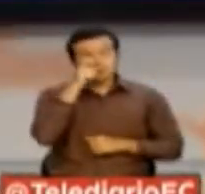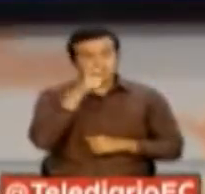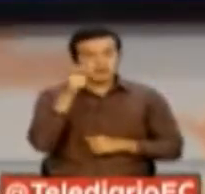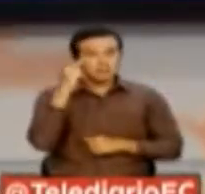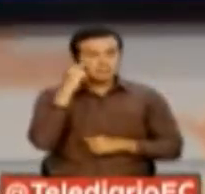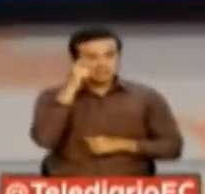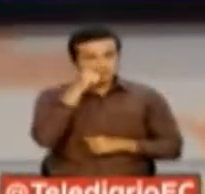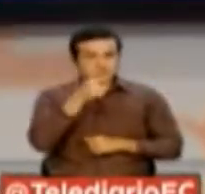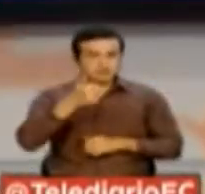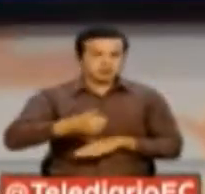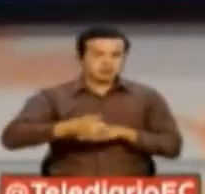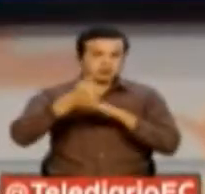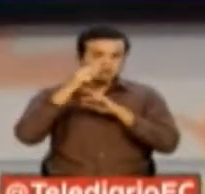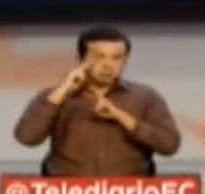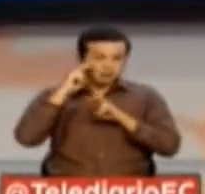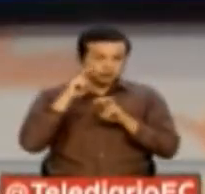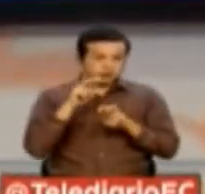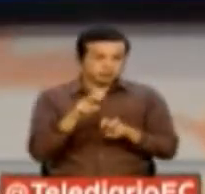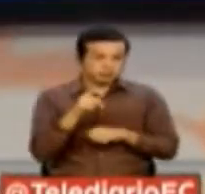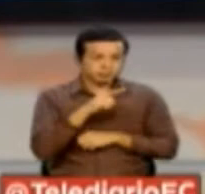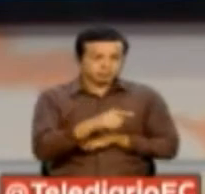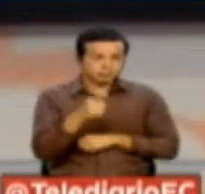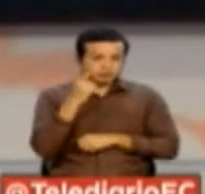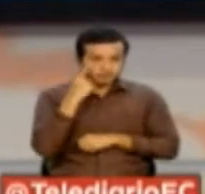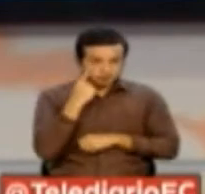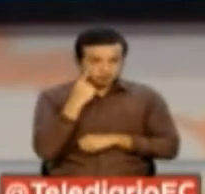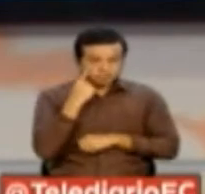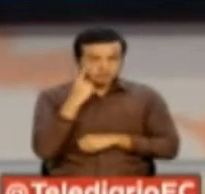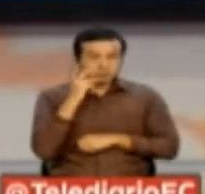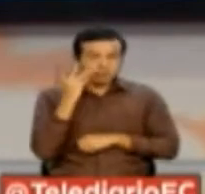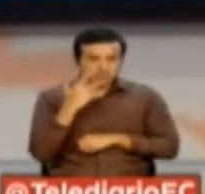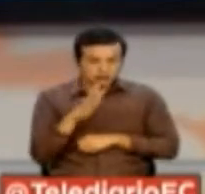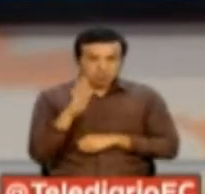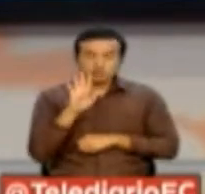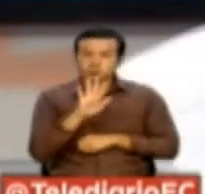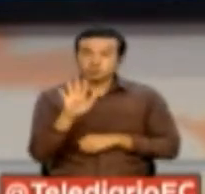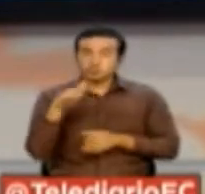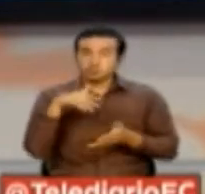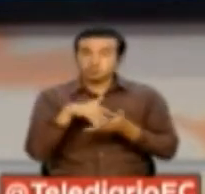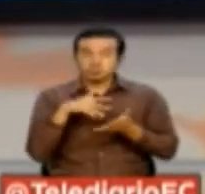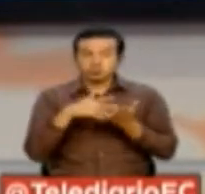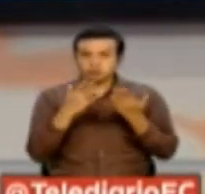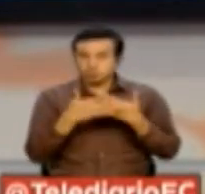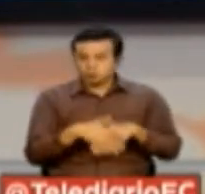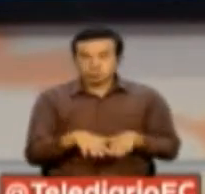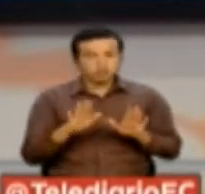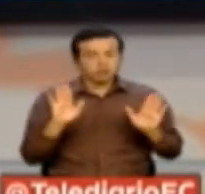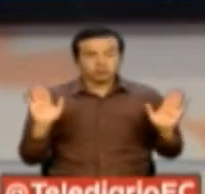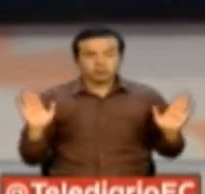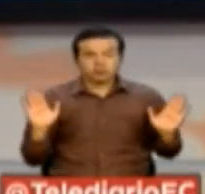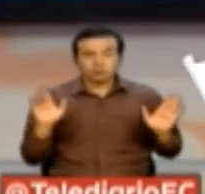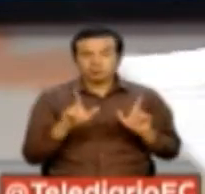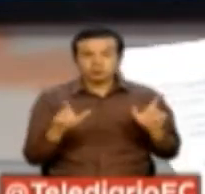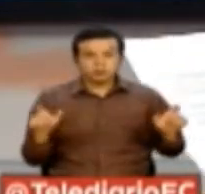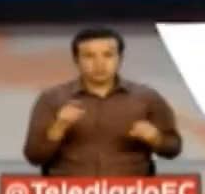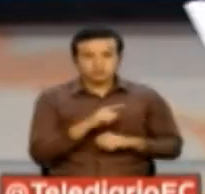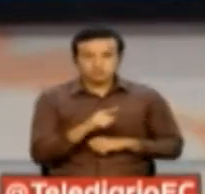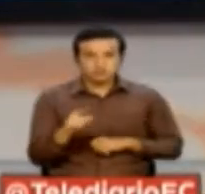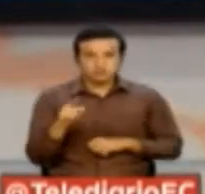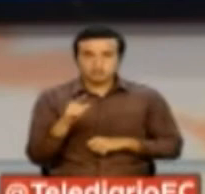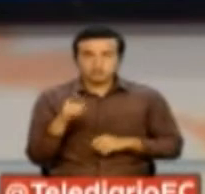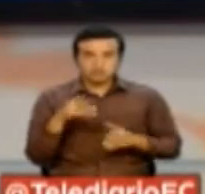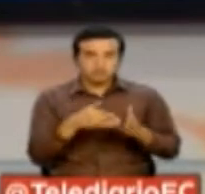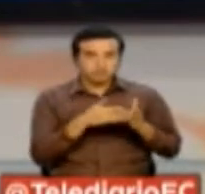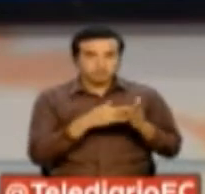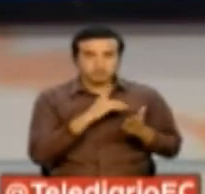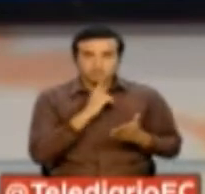y las autoridades de investigación culminan sus estudios y tengan la cosa de gente a quien acusar en